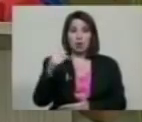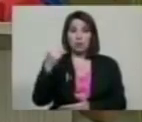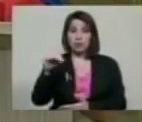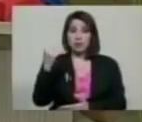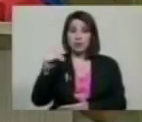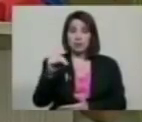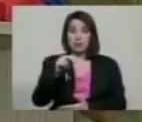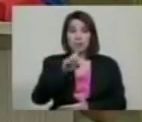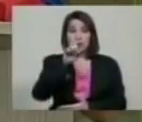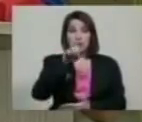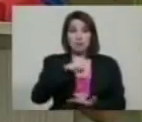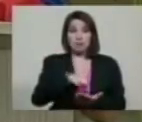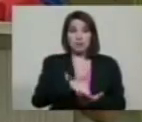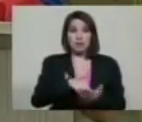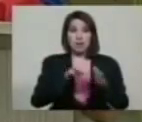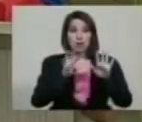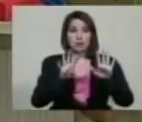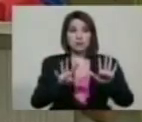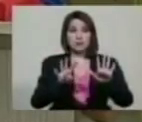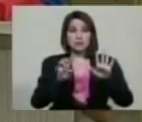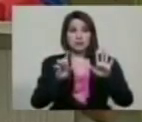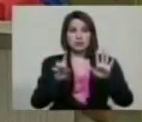de 1962,